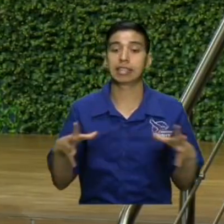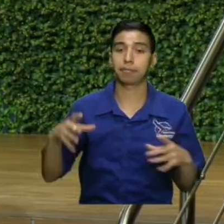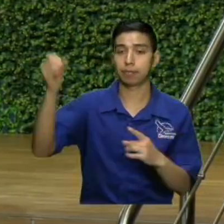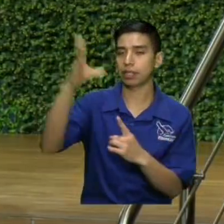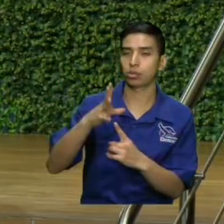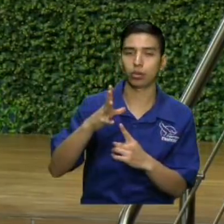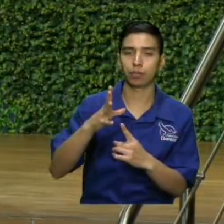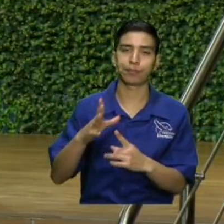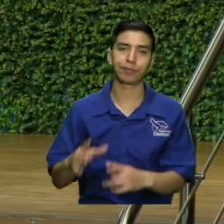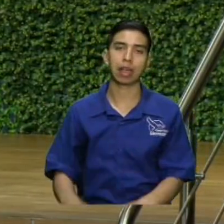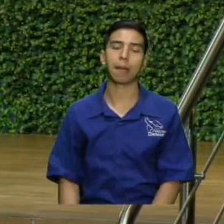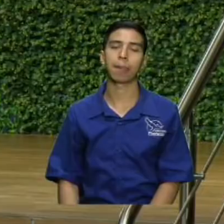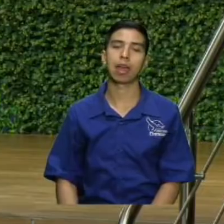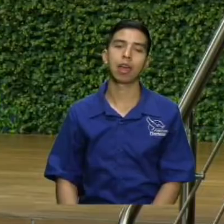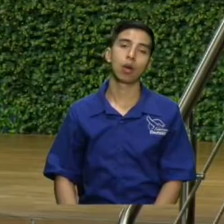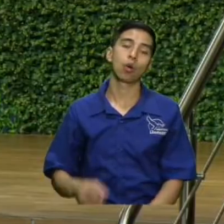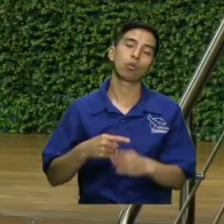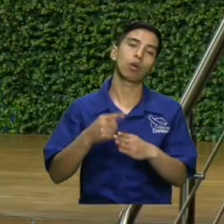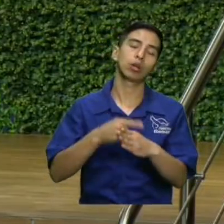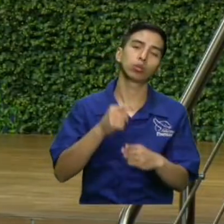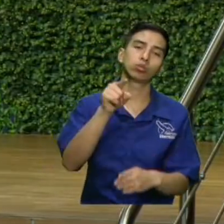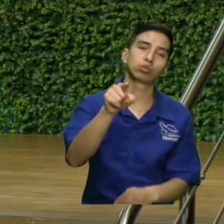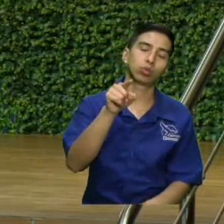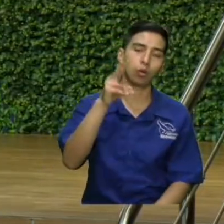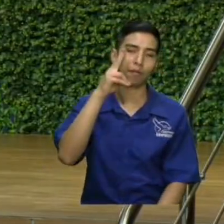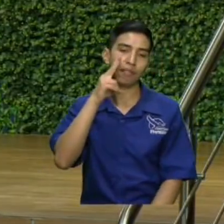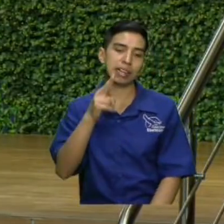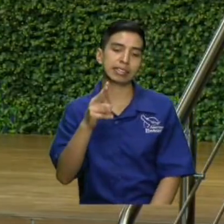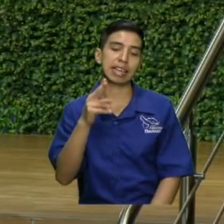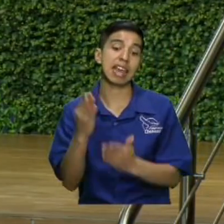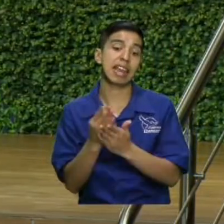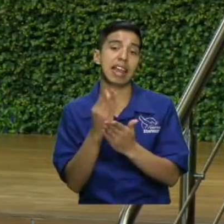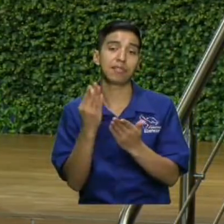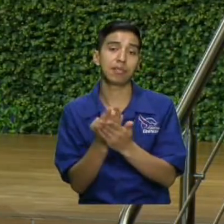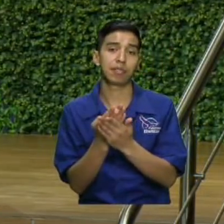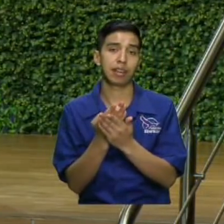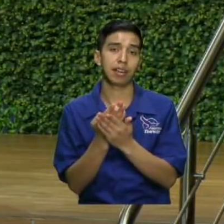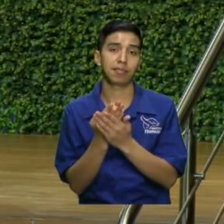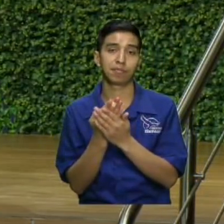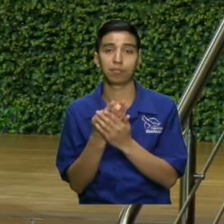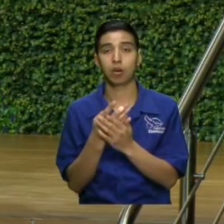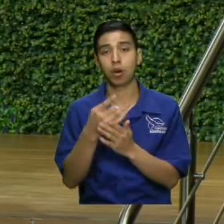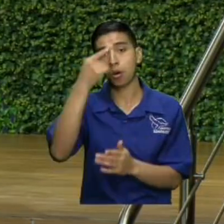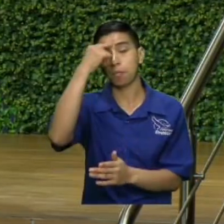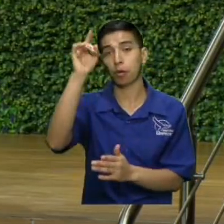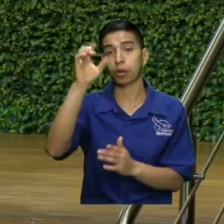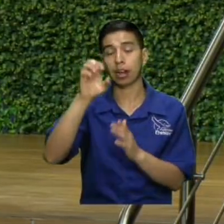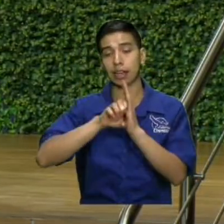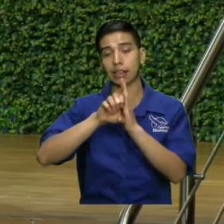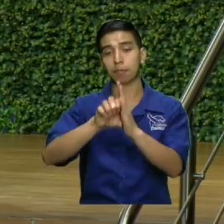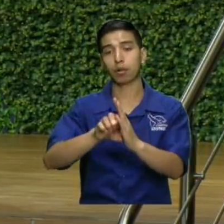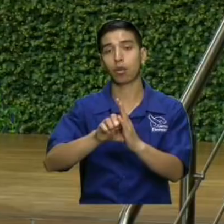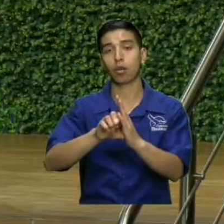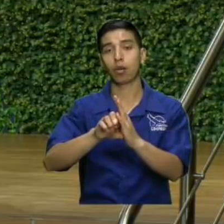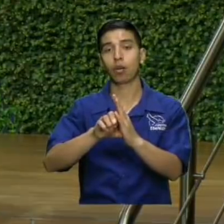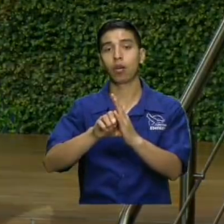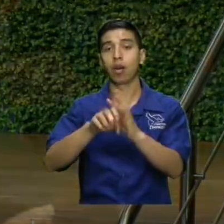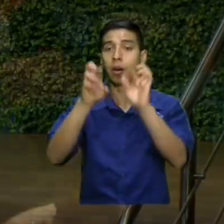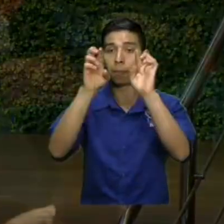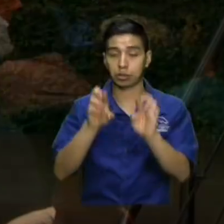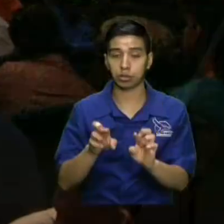usted nota, aleluya, hermano, usted nota en la Biblia, por ejemplo, primogénitos que perdieron